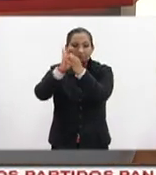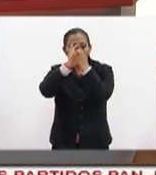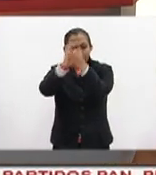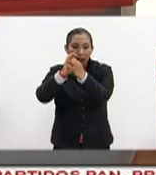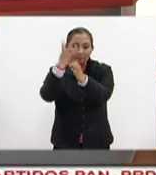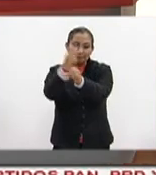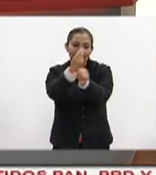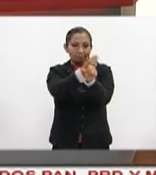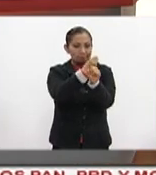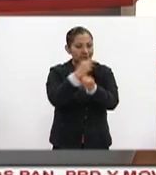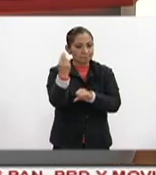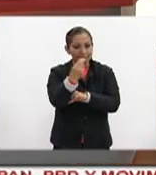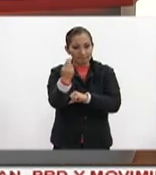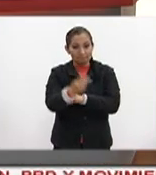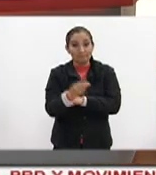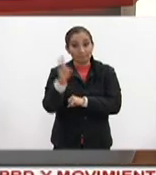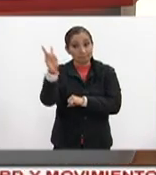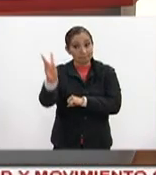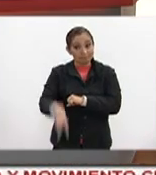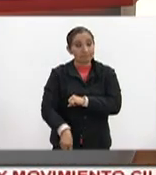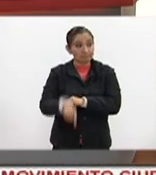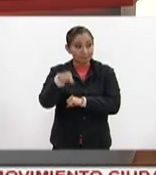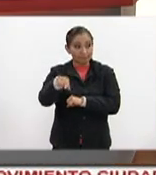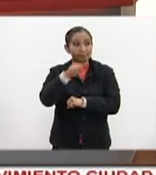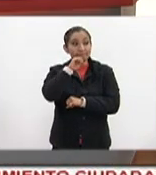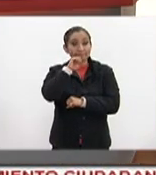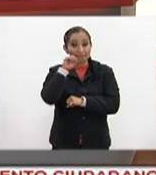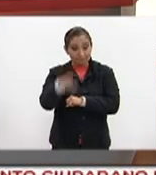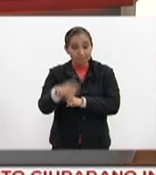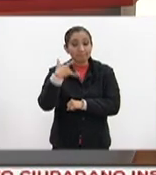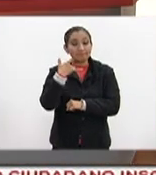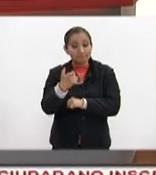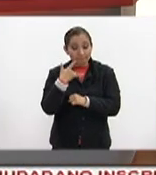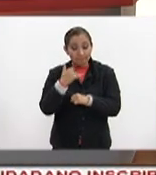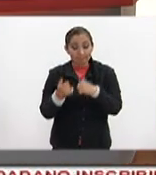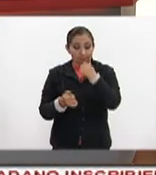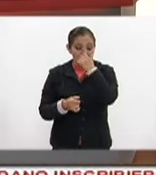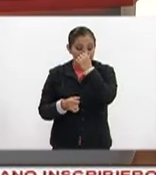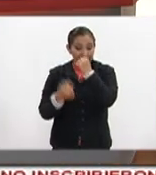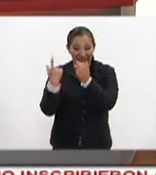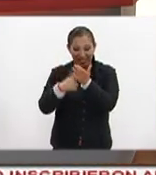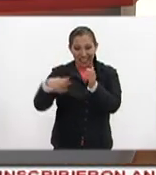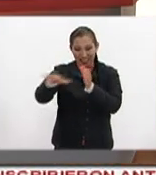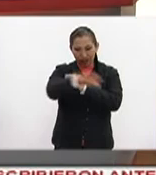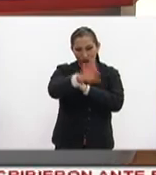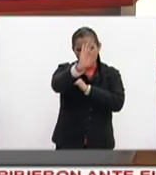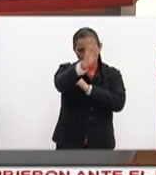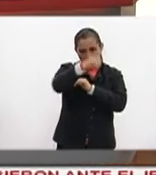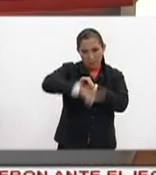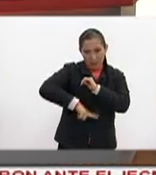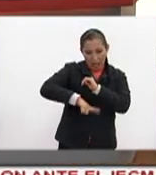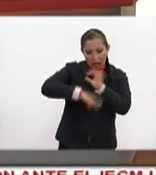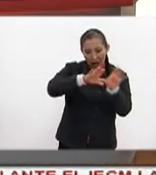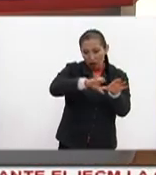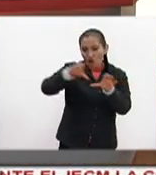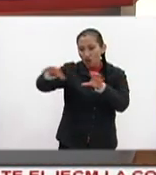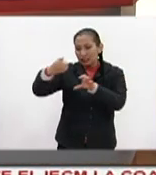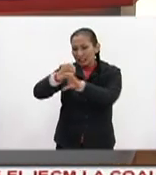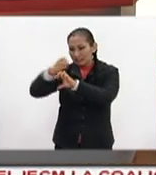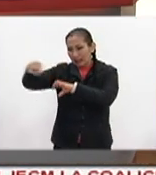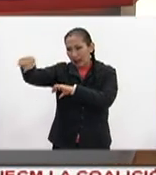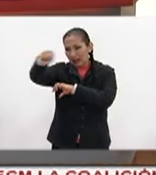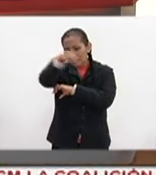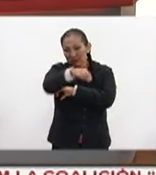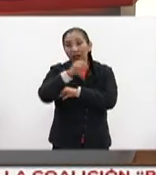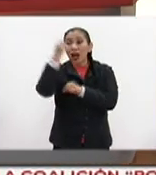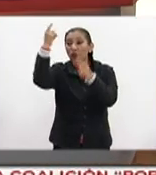una reconstrucción necesaria. No, y sin duda, además de los esfuerzos internos a nivel federal, sí, a nivel local, también